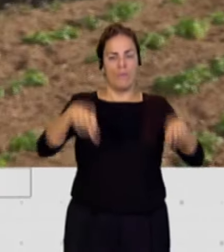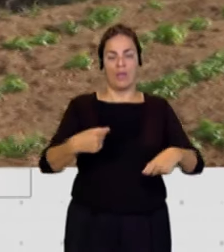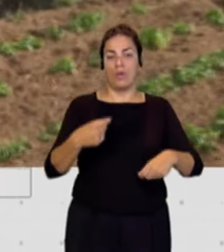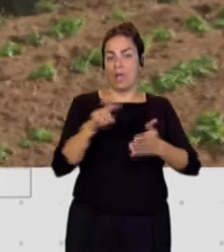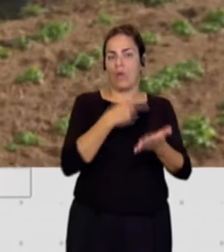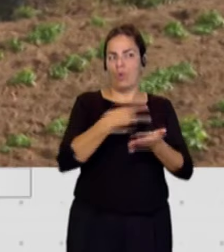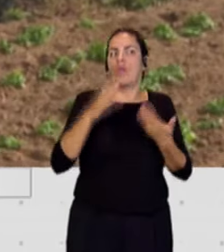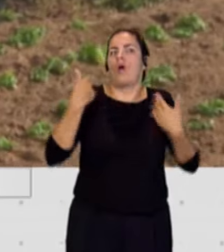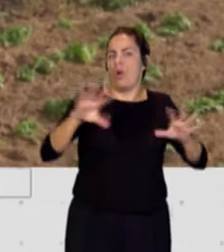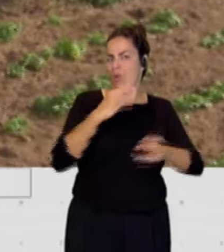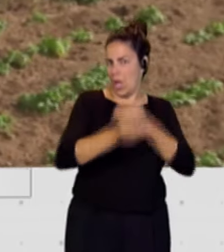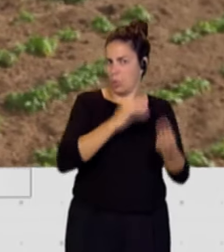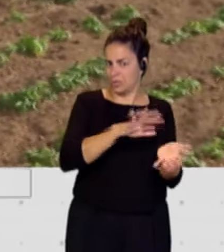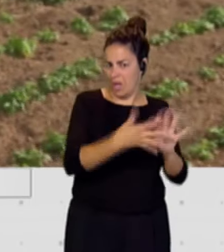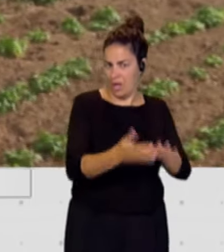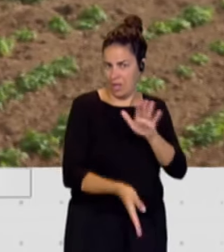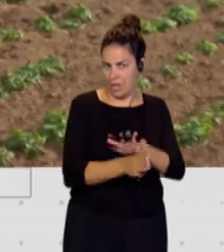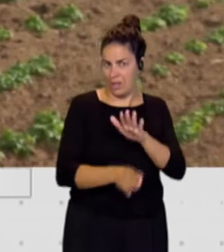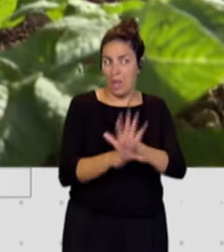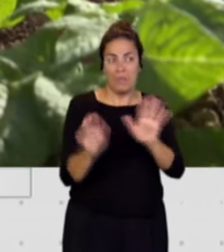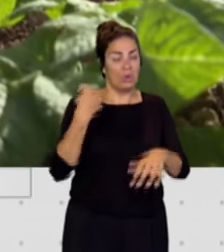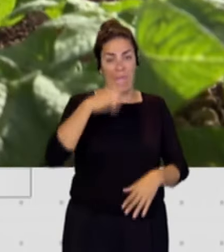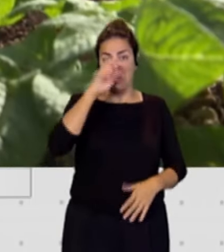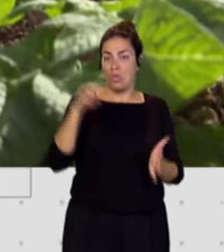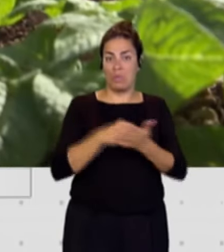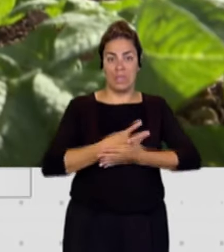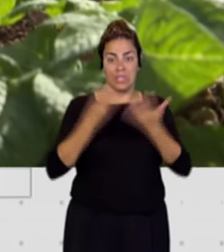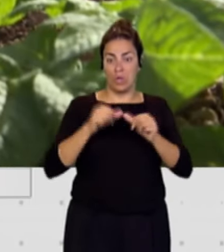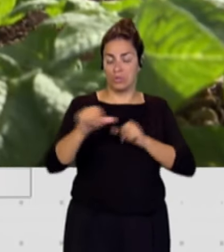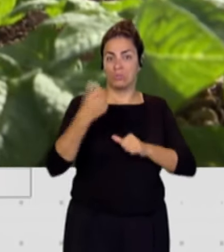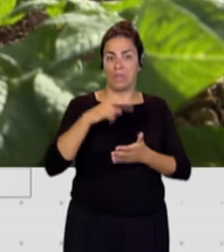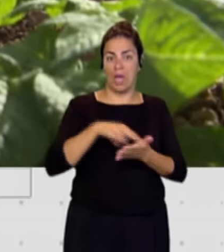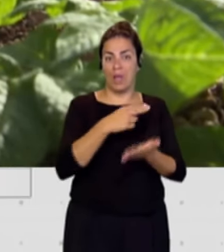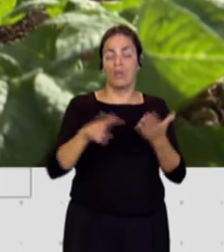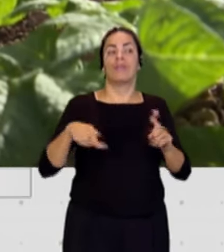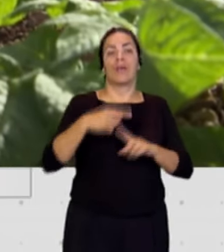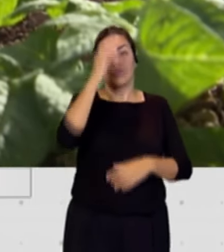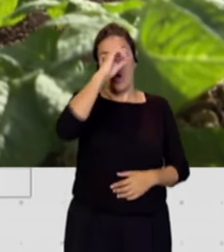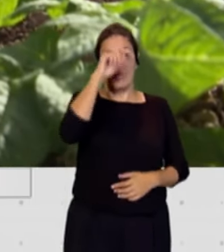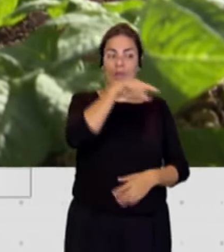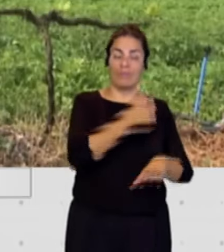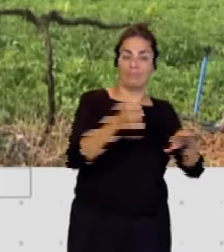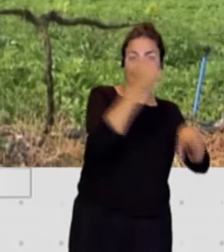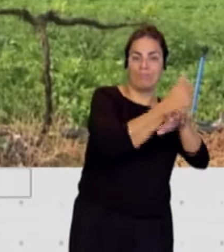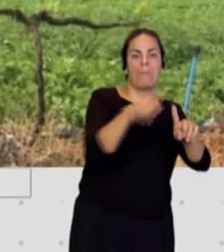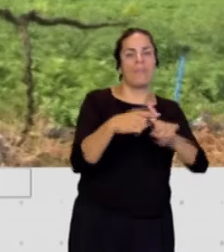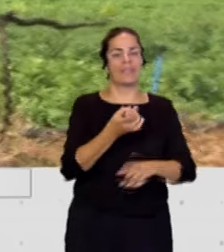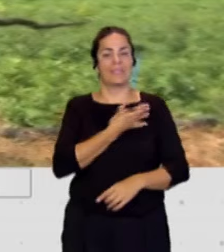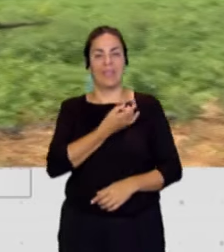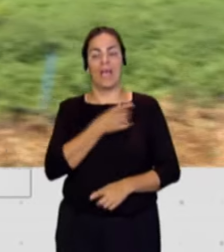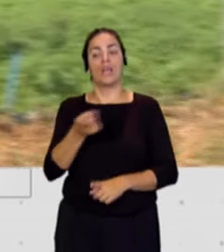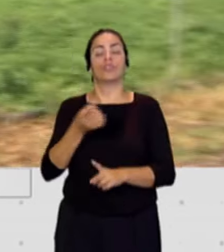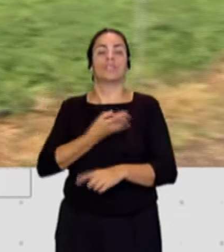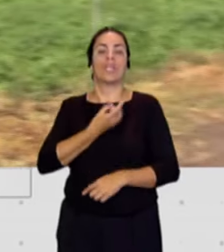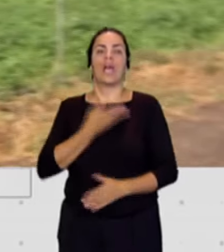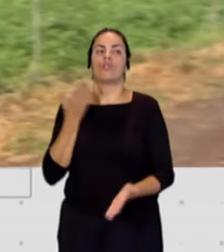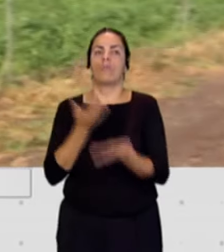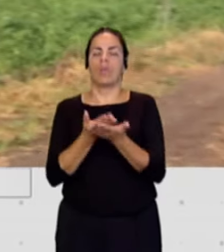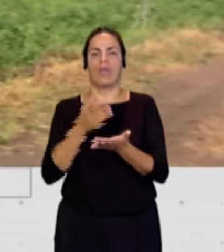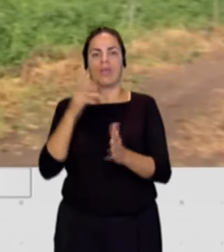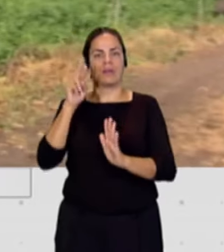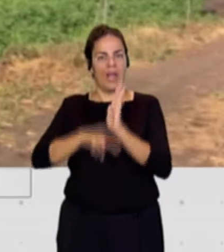desde 2018 y esas posturas tanto de los sindicatos como de la patronal sindicatos que piden adaptación del reglamento laboral de